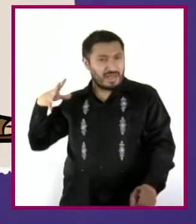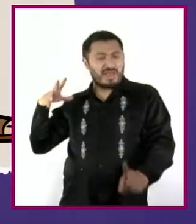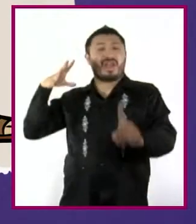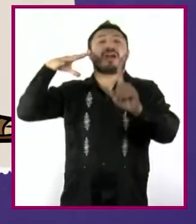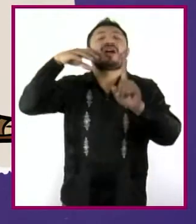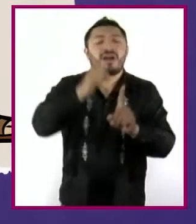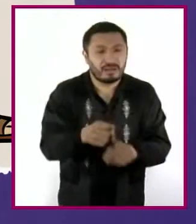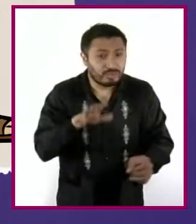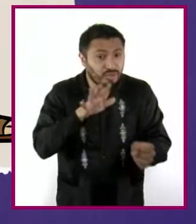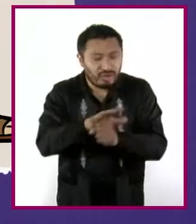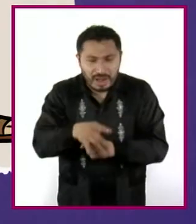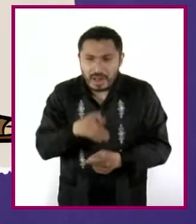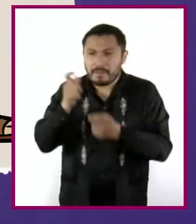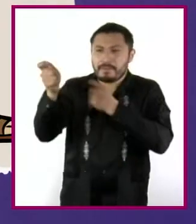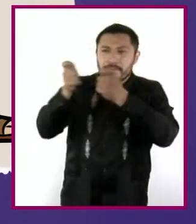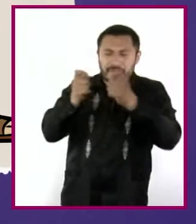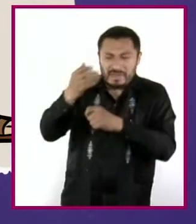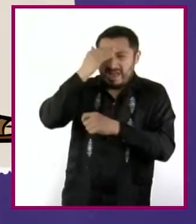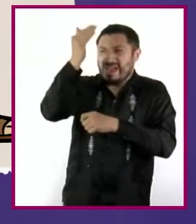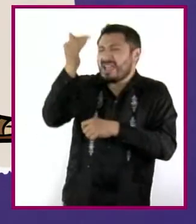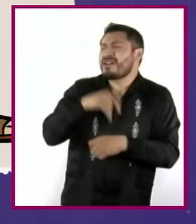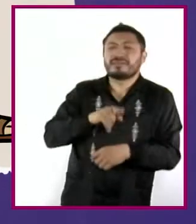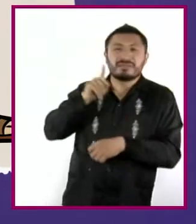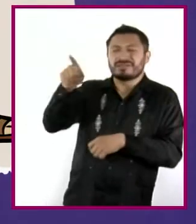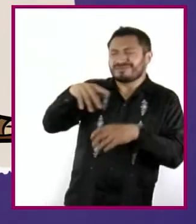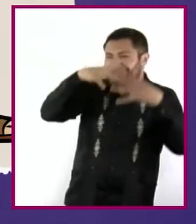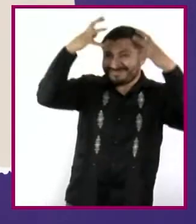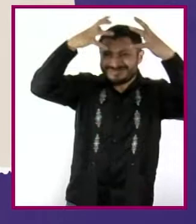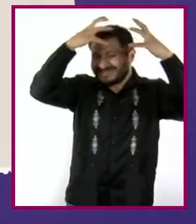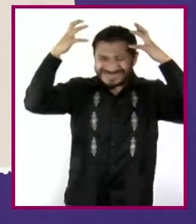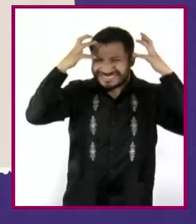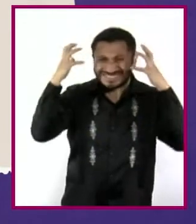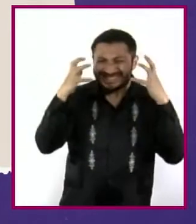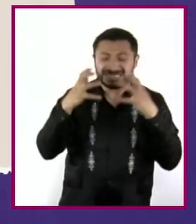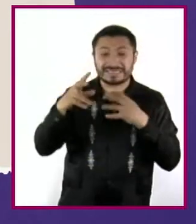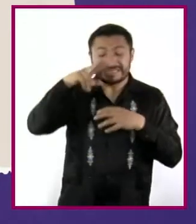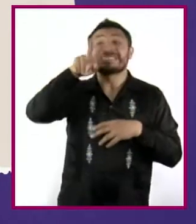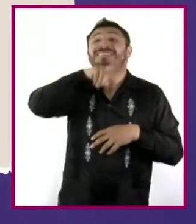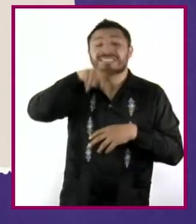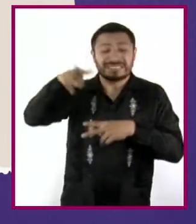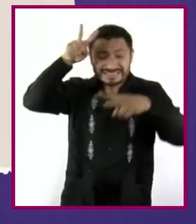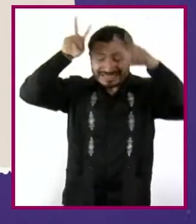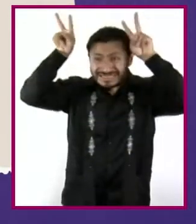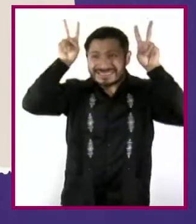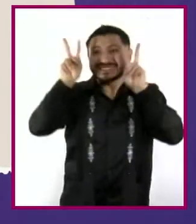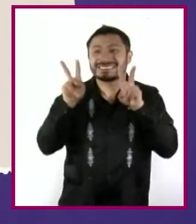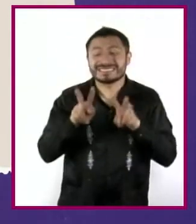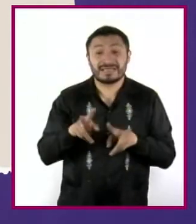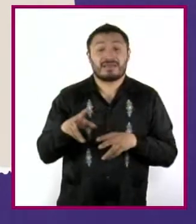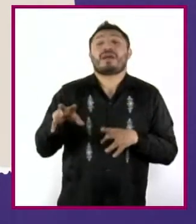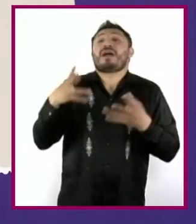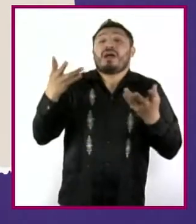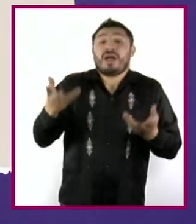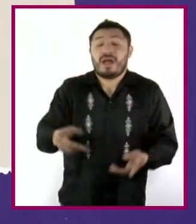logrado: dominar el horror que provocaba esa figura maligna a la que decapitó con la hoz de